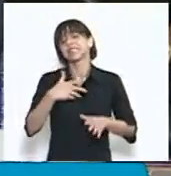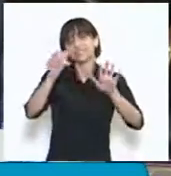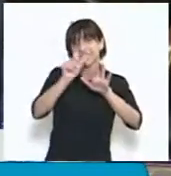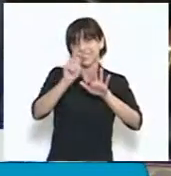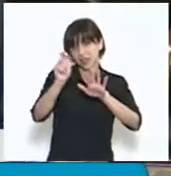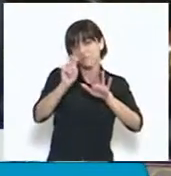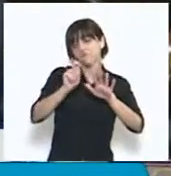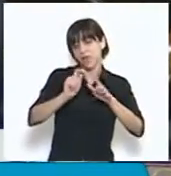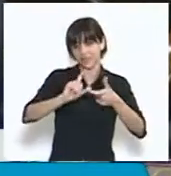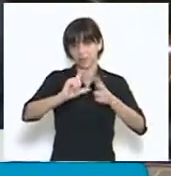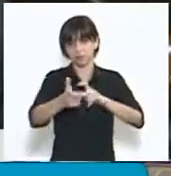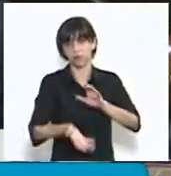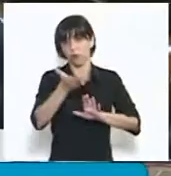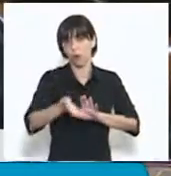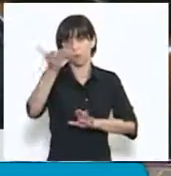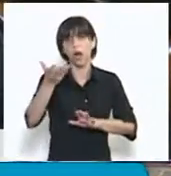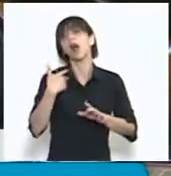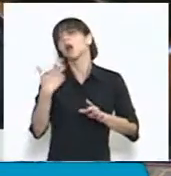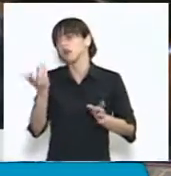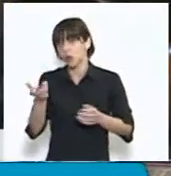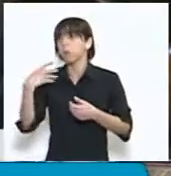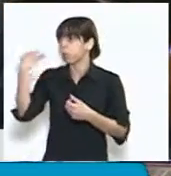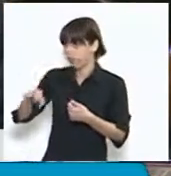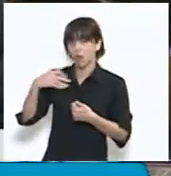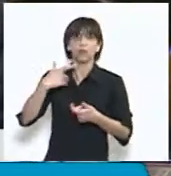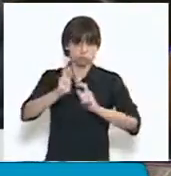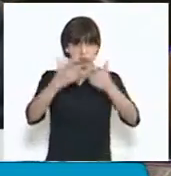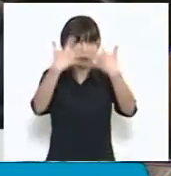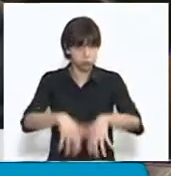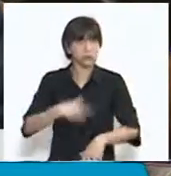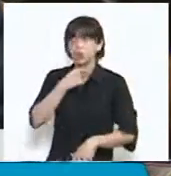incorporó el reconocimiento del plus al sur y lo pedimos también para el noroeste.